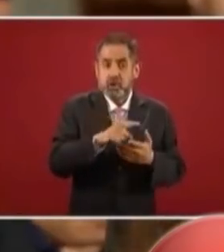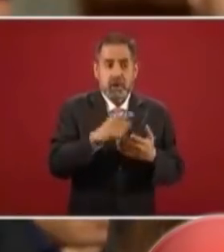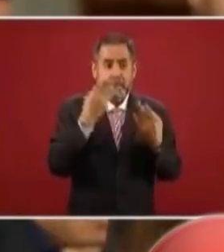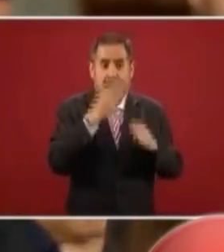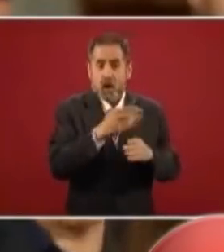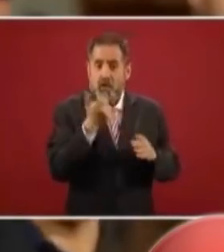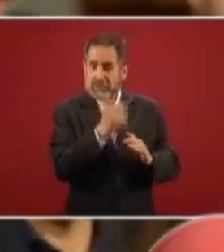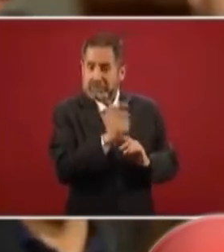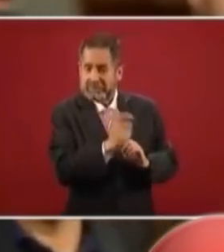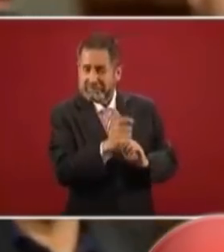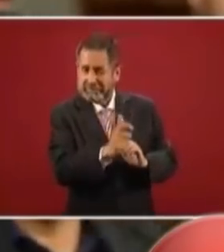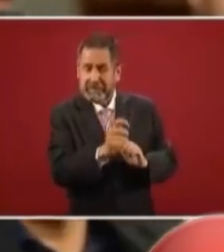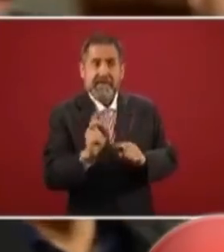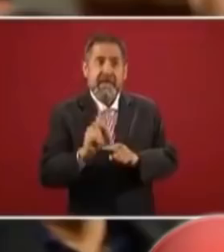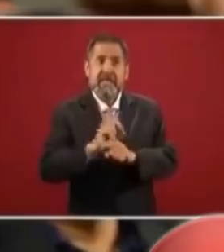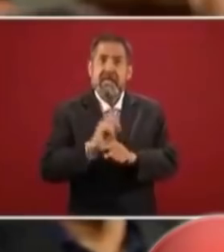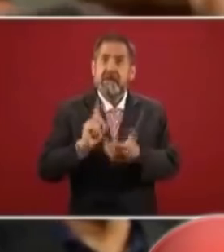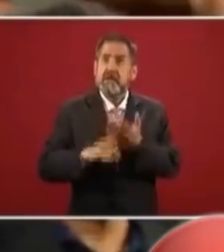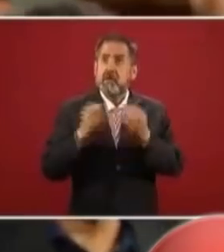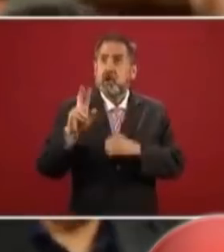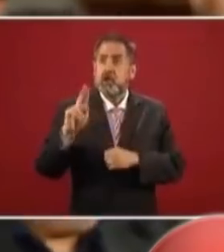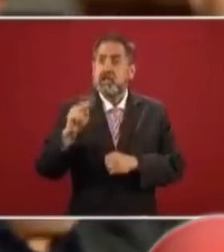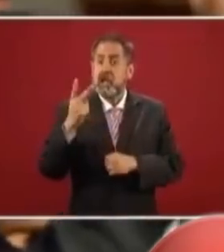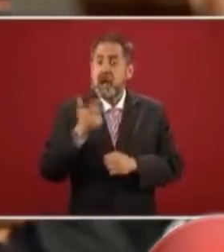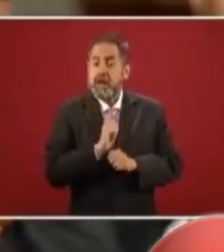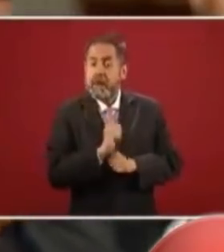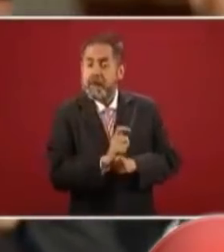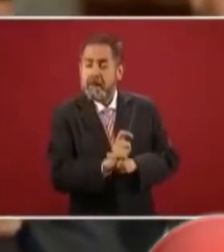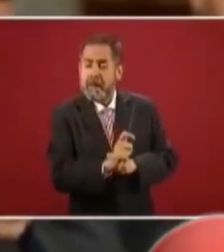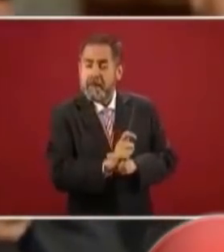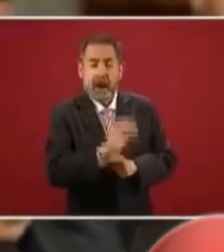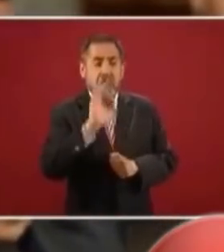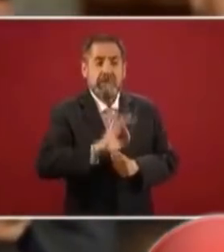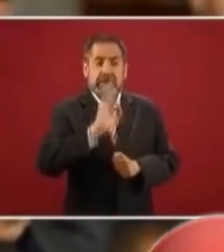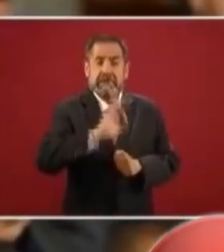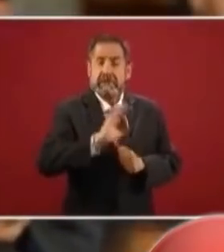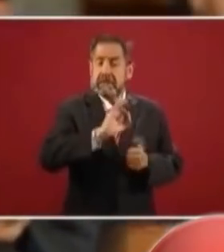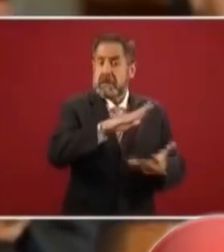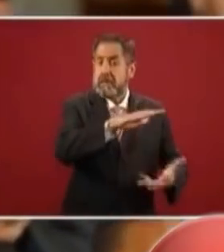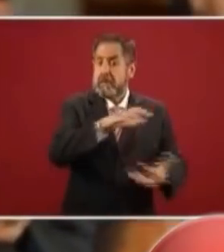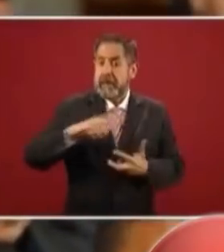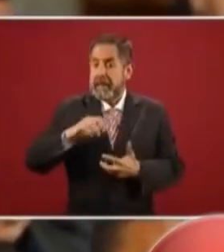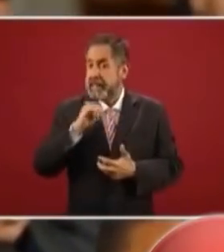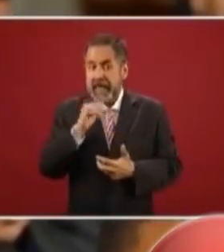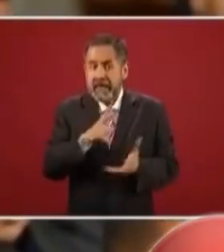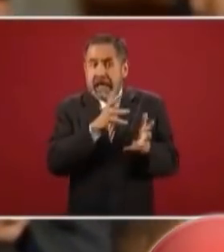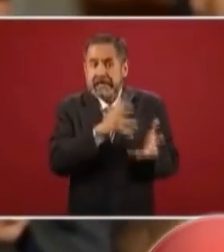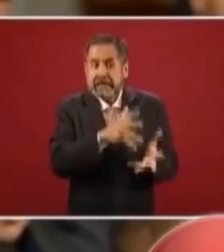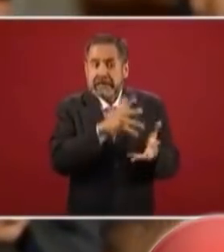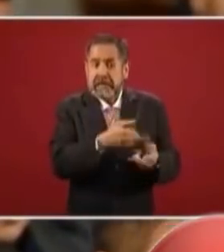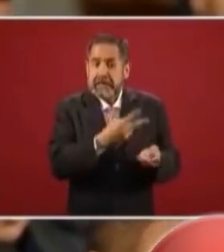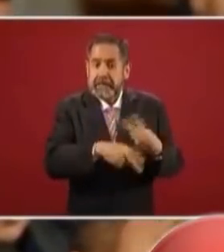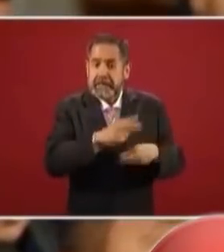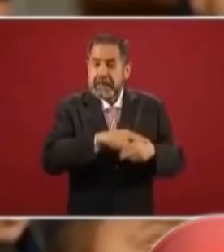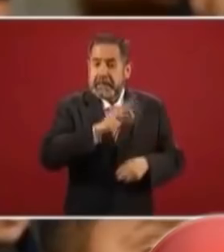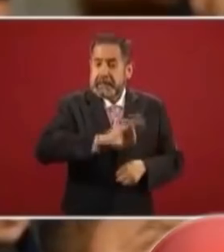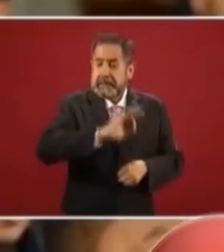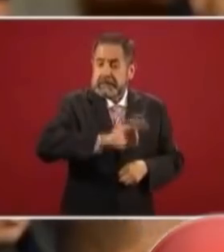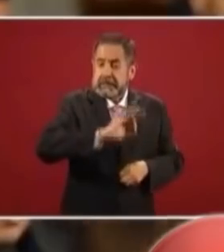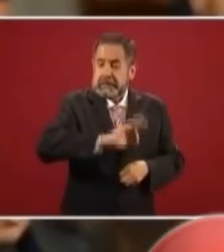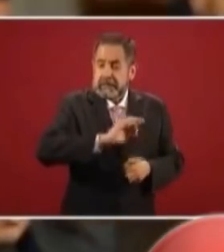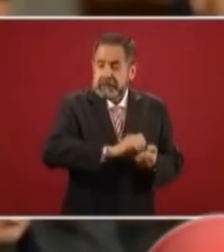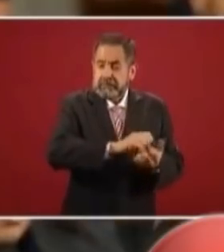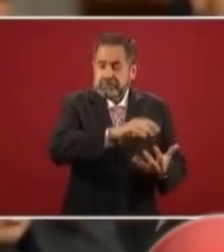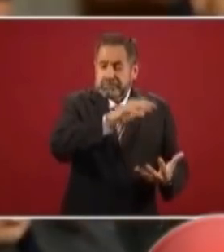desde 1982 y que hasta la fecha ningún trabajador de petróleo sindicalizado de Pemex ha visto un solo